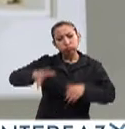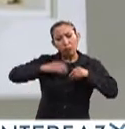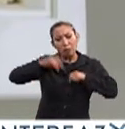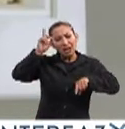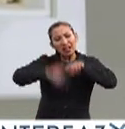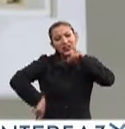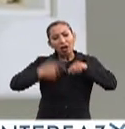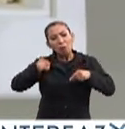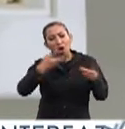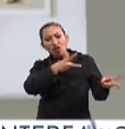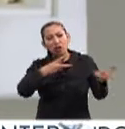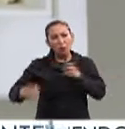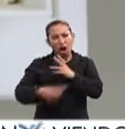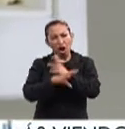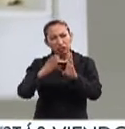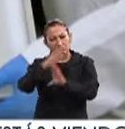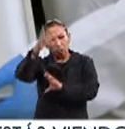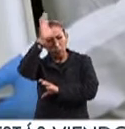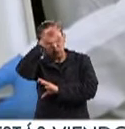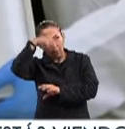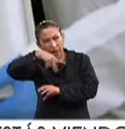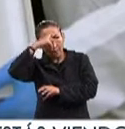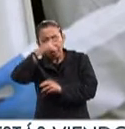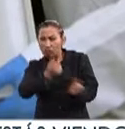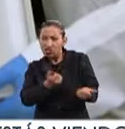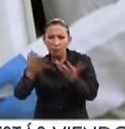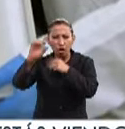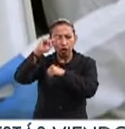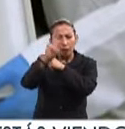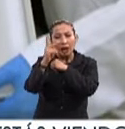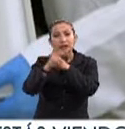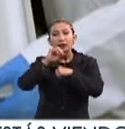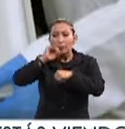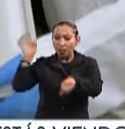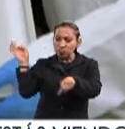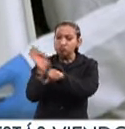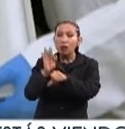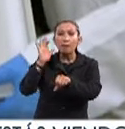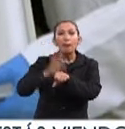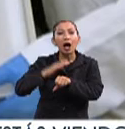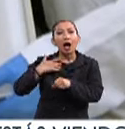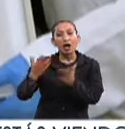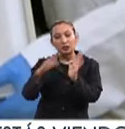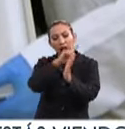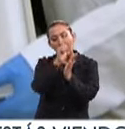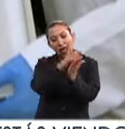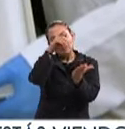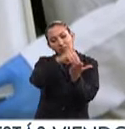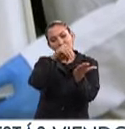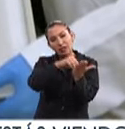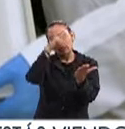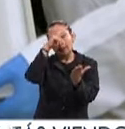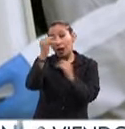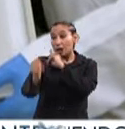el tráfico ilícito de bienes culturales, así como de participar en el fortalecimiento de los marcos legales